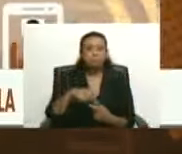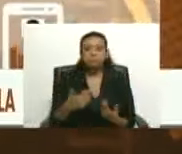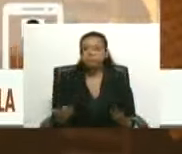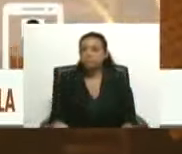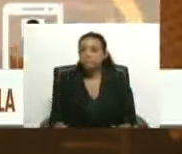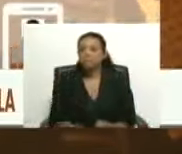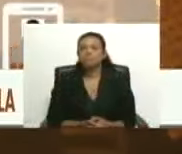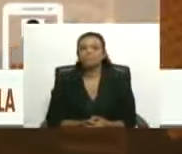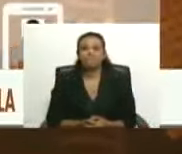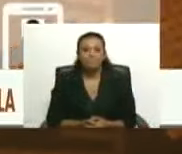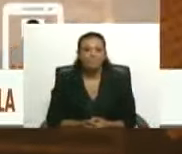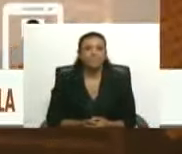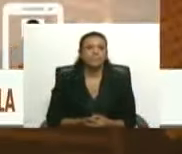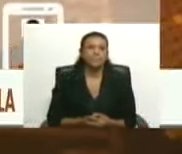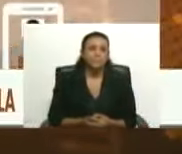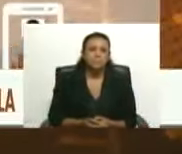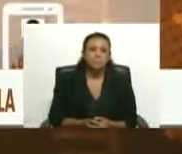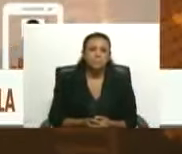¿Ah?